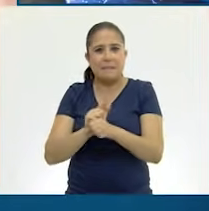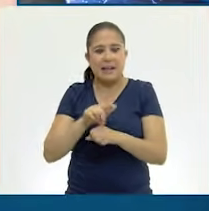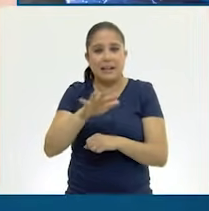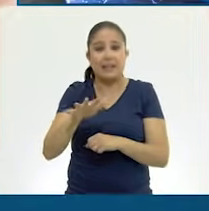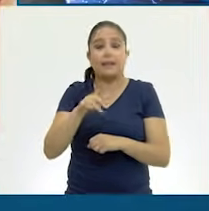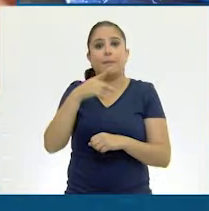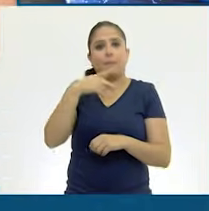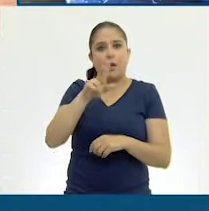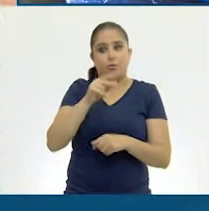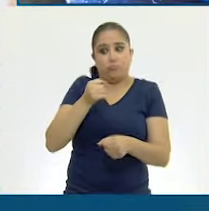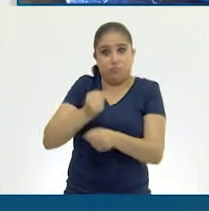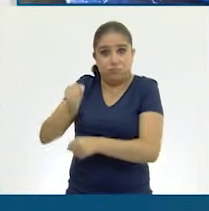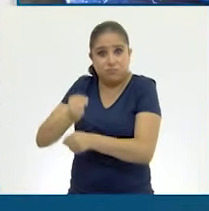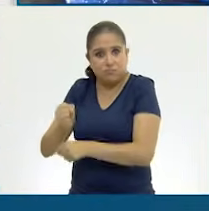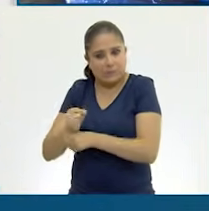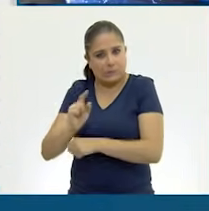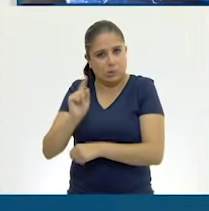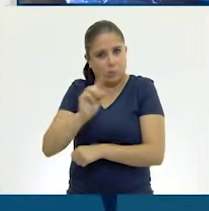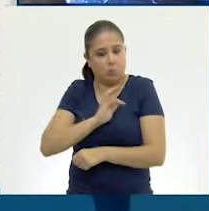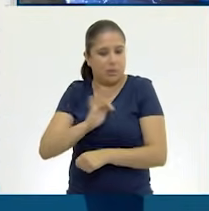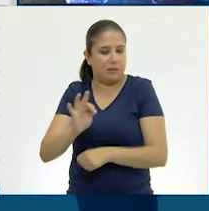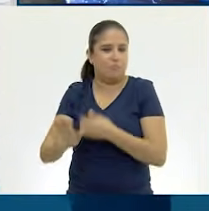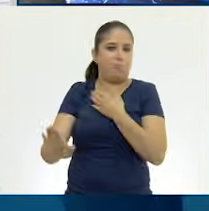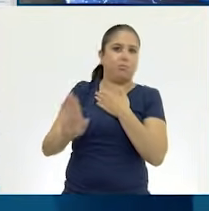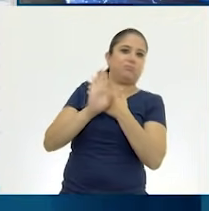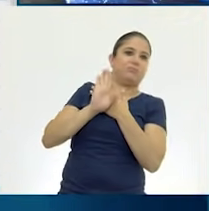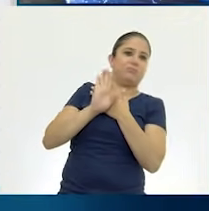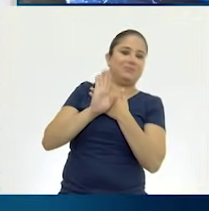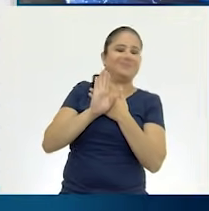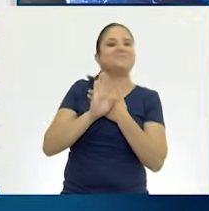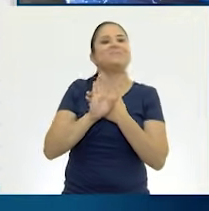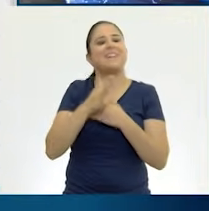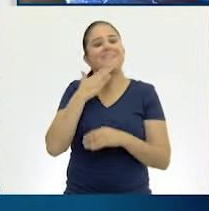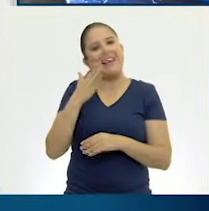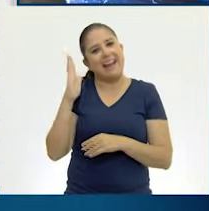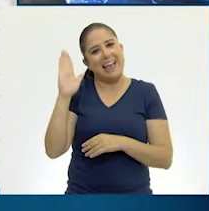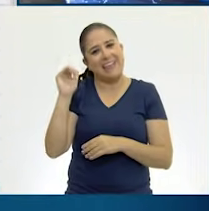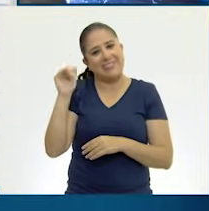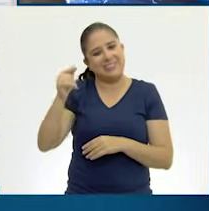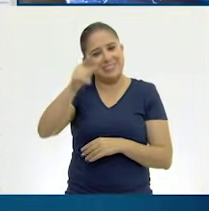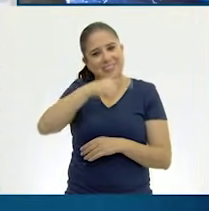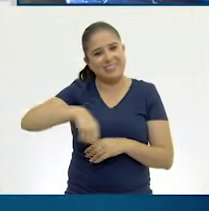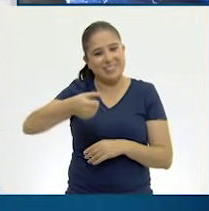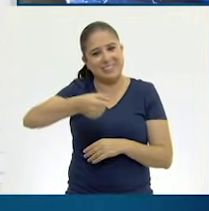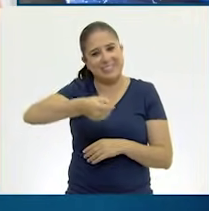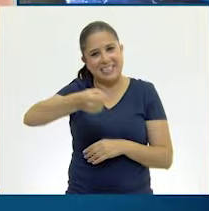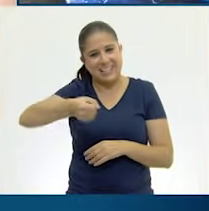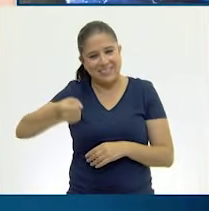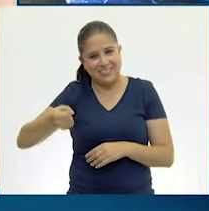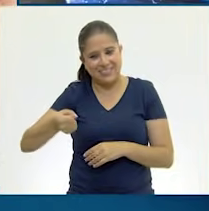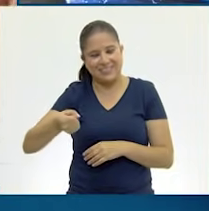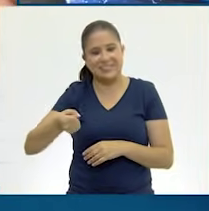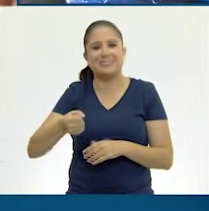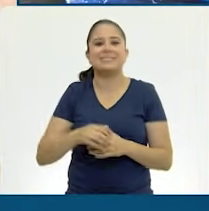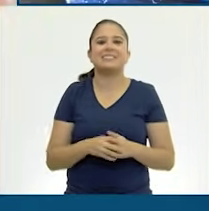cuidado de no molestarlas, pues pueden atacar. Me despido de todos ustedes. Un gran saludo a